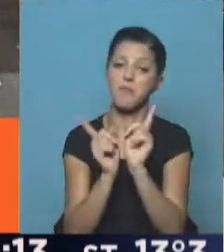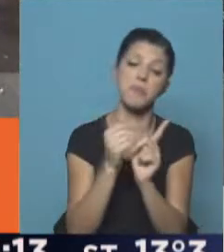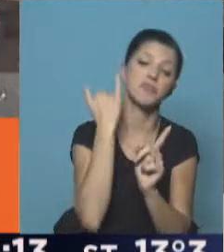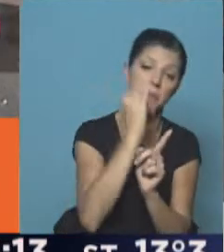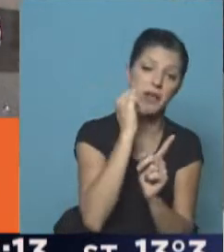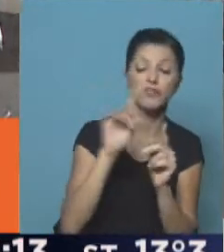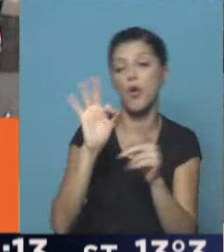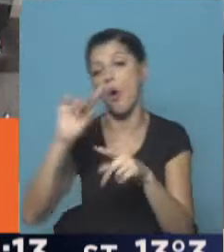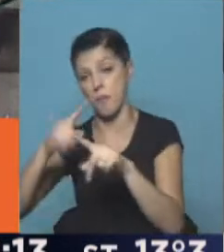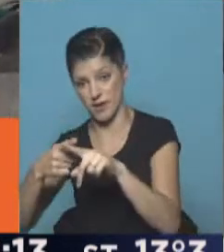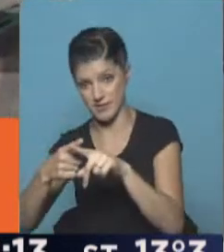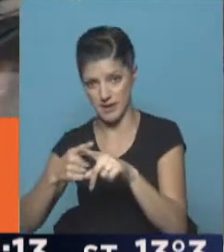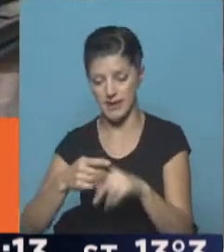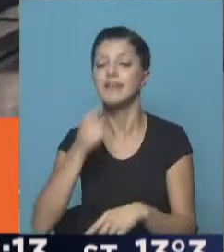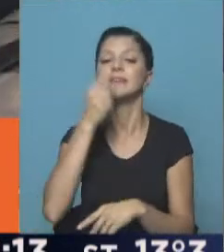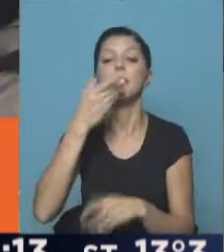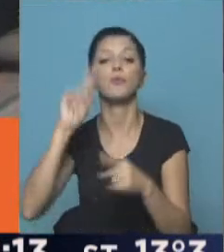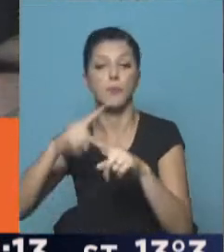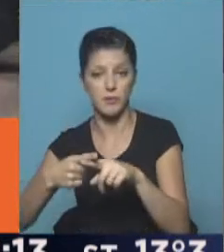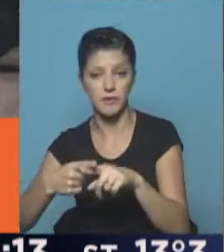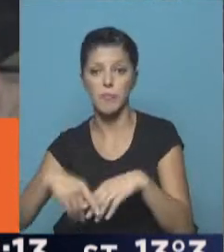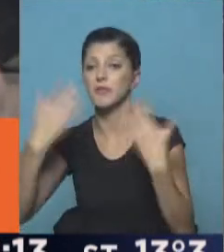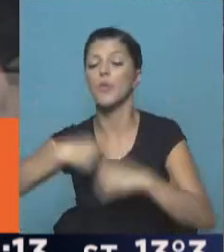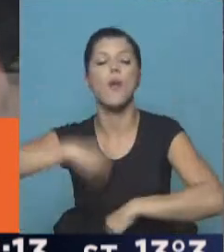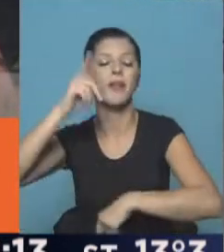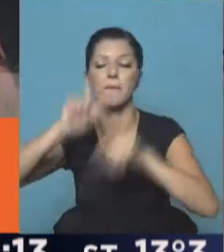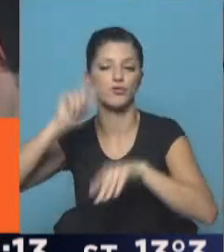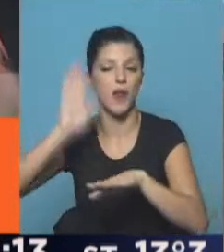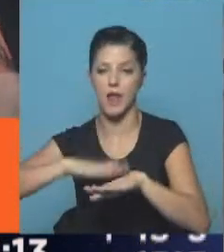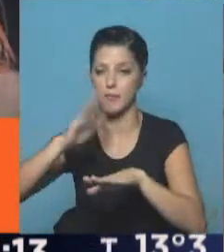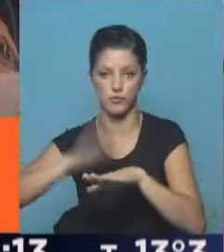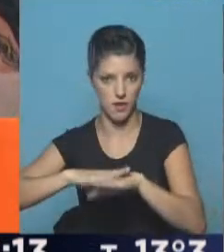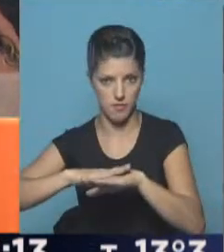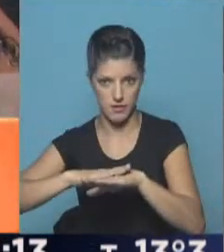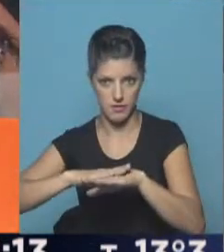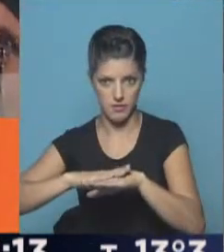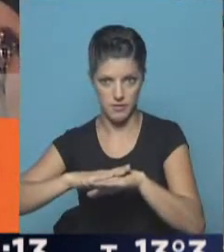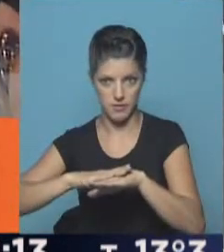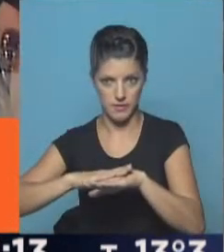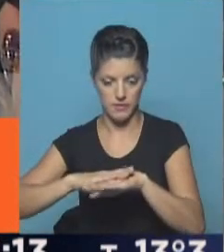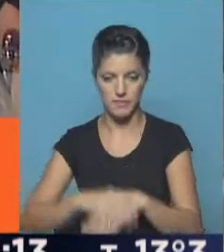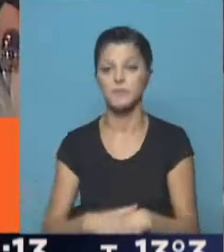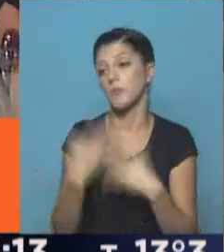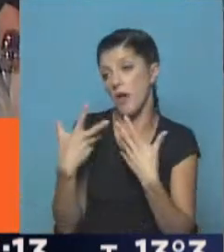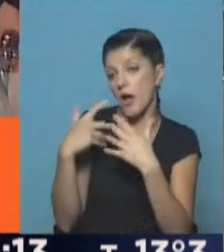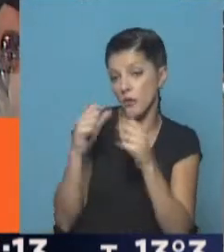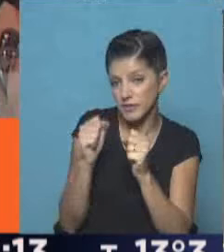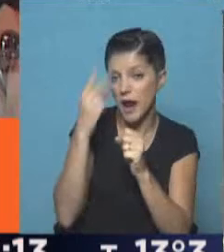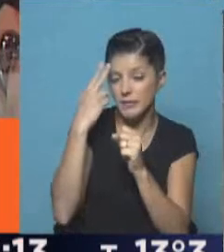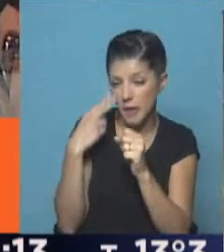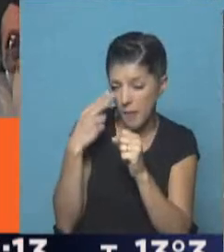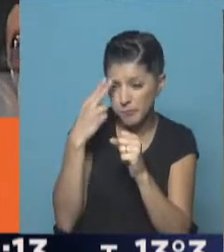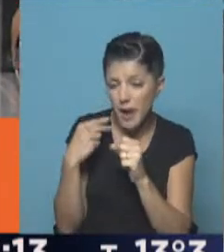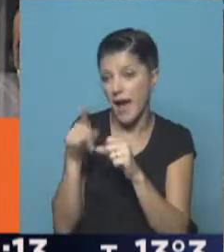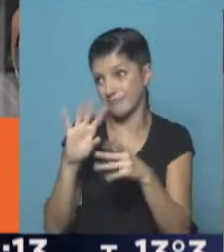lógica política. Políticamente se le puede echar la culpa a quien quieras. Claro. ¿Sí? Se puede encontrar un buen chivo expiatorio, para eso sirve gran parte